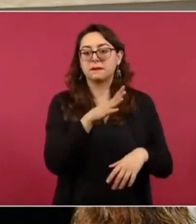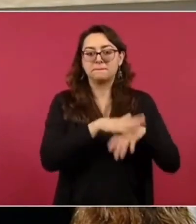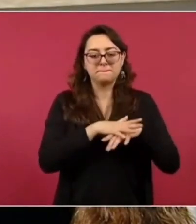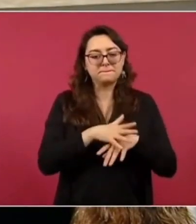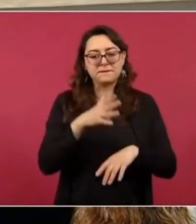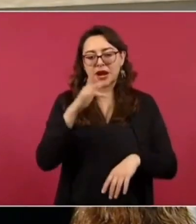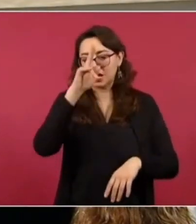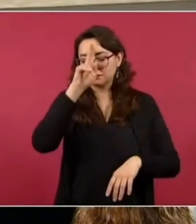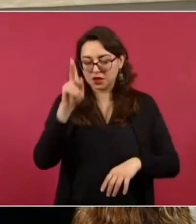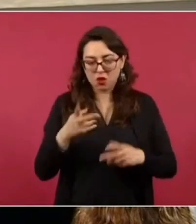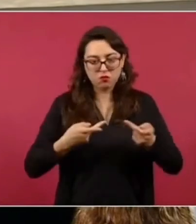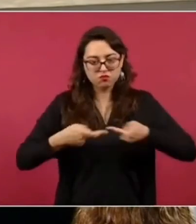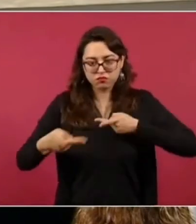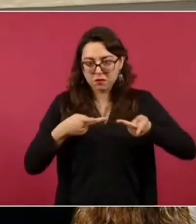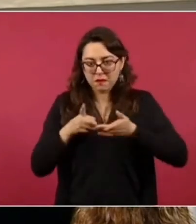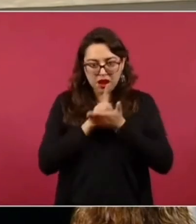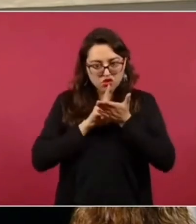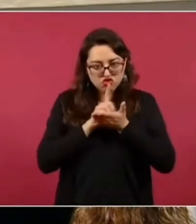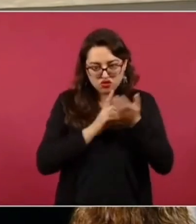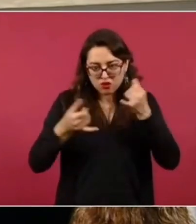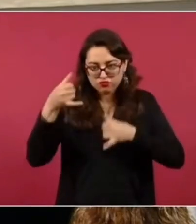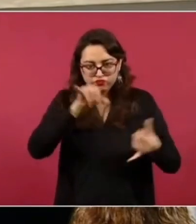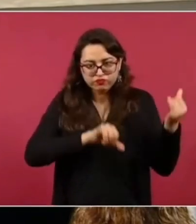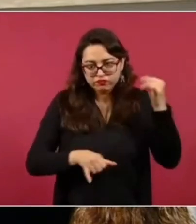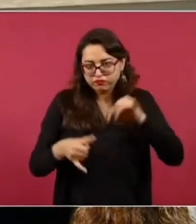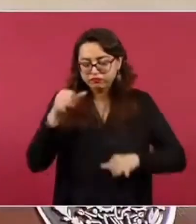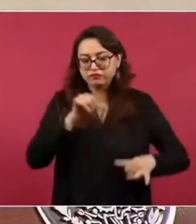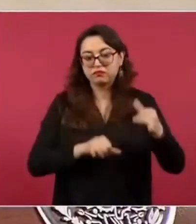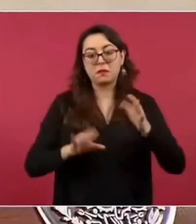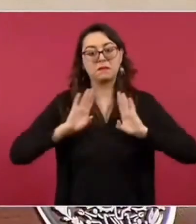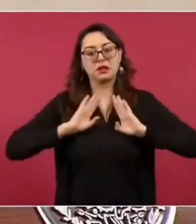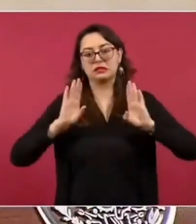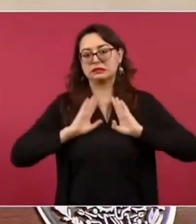laboratorios clandestinos se destruyen.